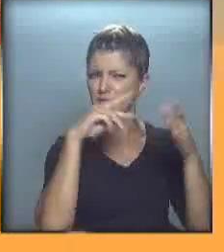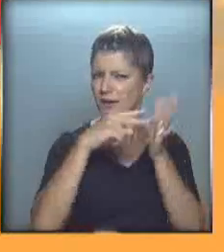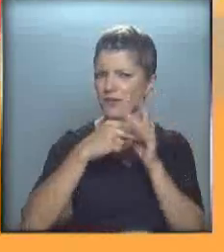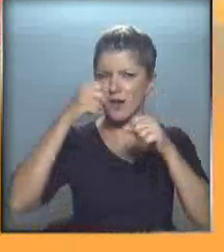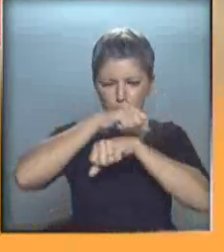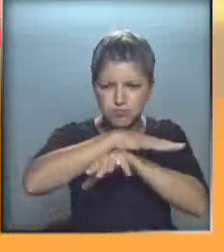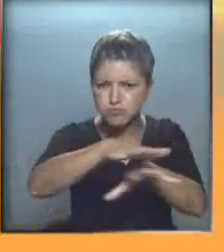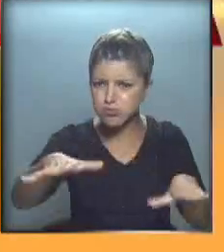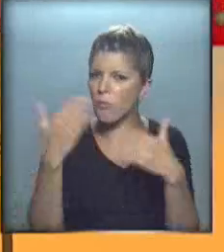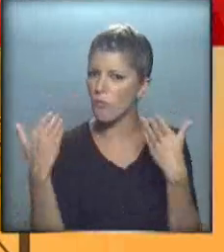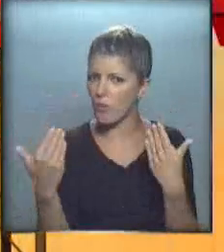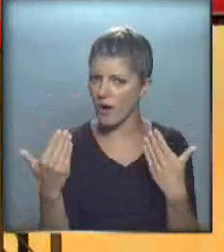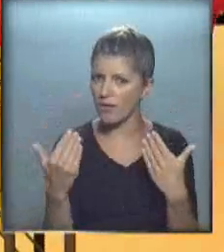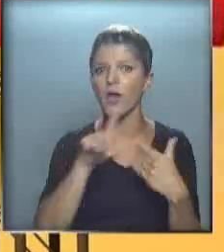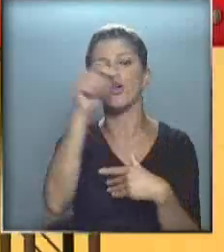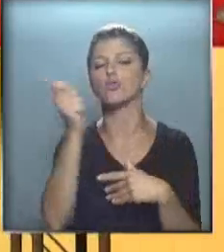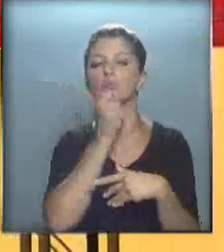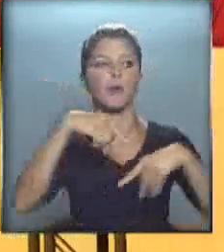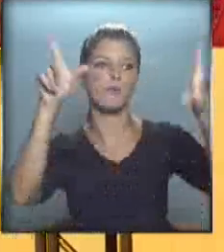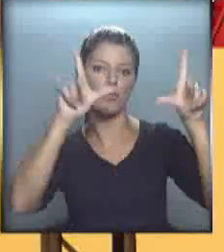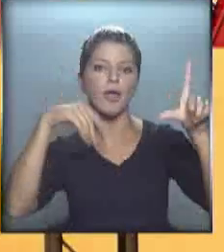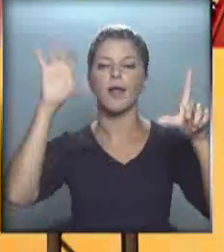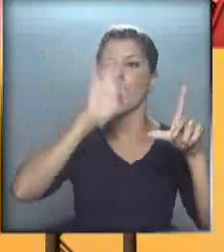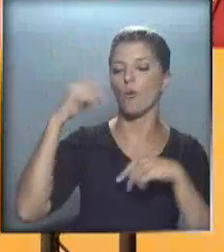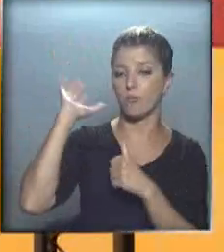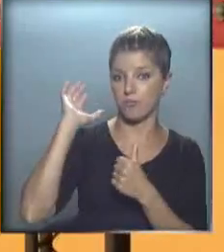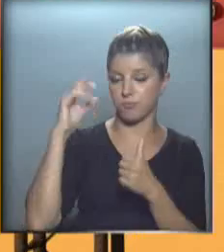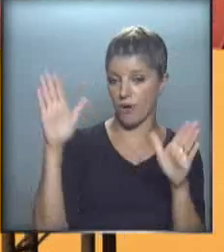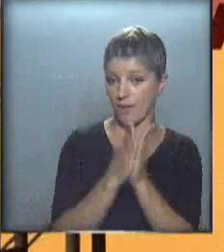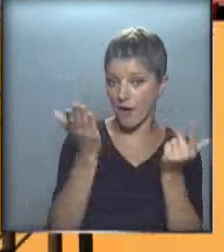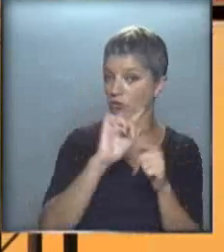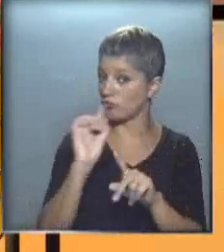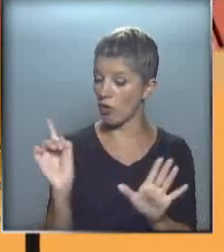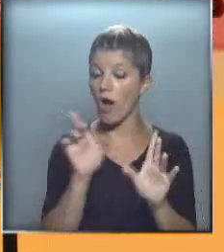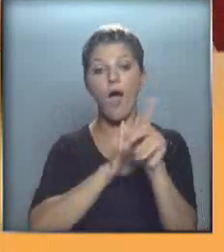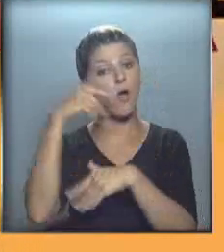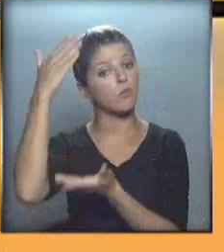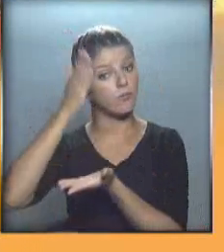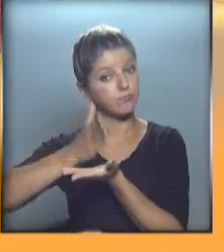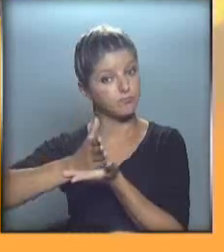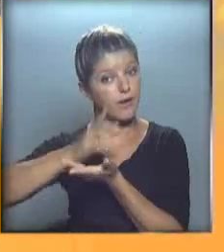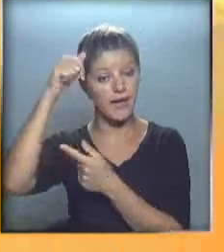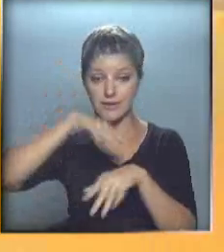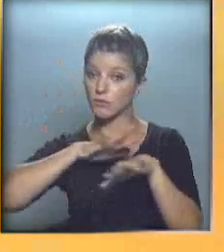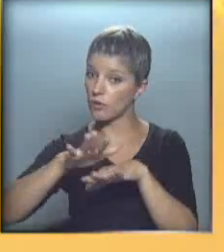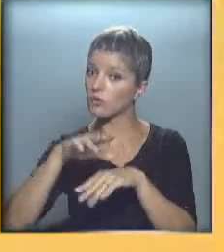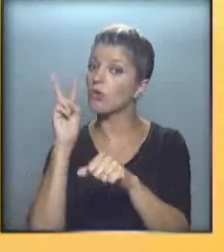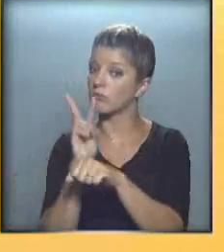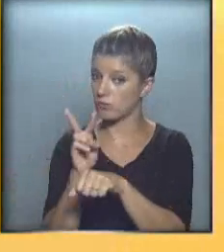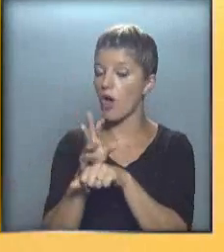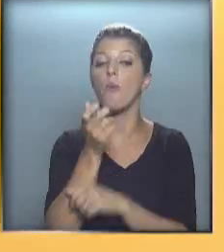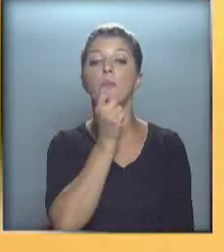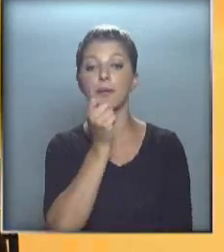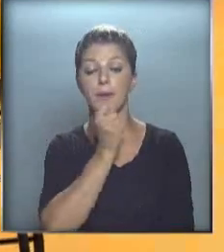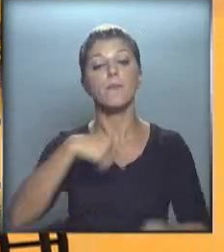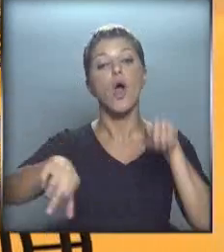manera pública en otros medios de comunicación. Existen recursos legales que amparan este tipo de abusos, tales como